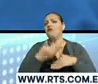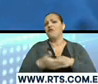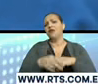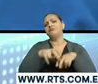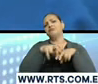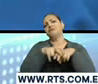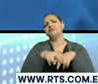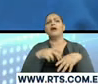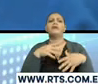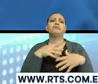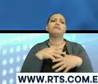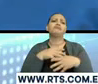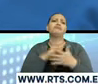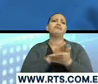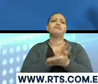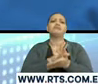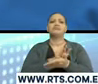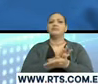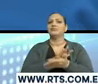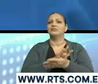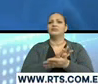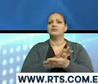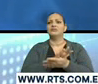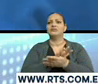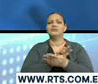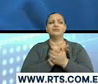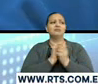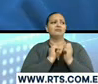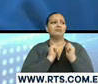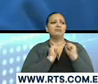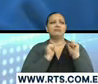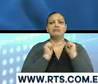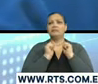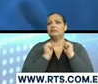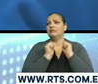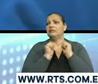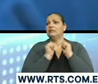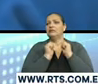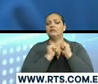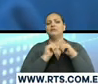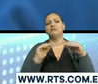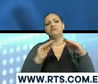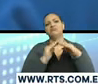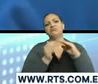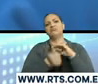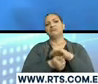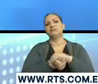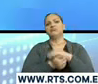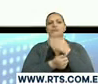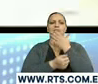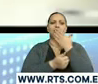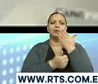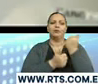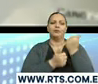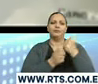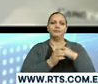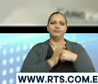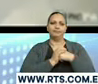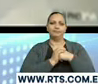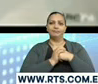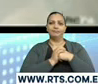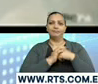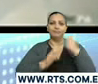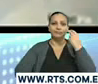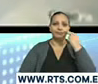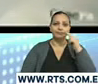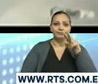señora. El bueno se ha quedado encerrado. La gente buena está encerrada. Quédate en casa. Ahí está. Quédate en casa.